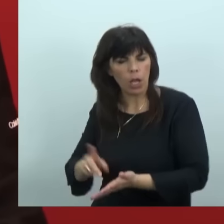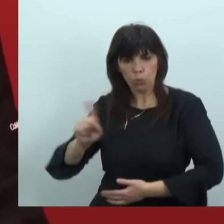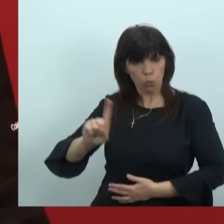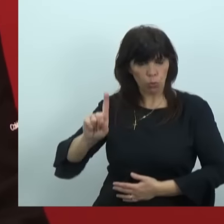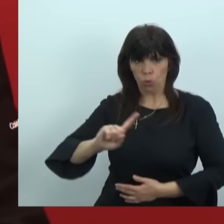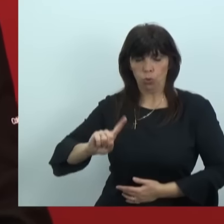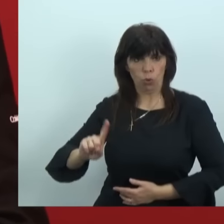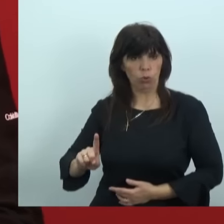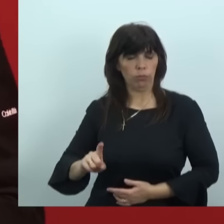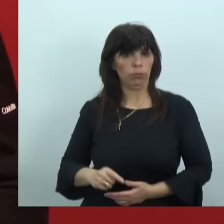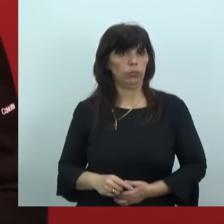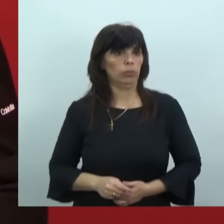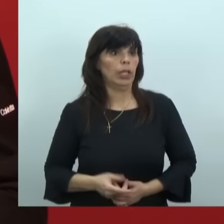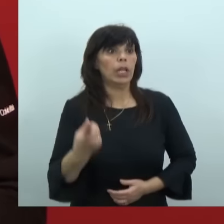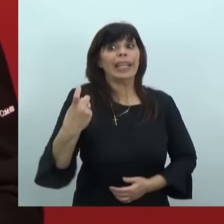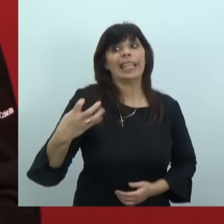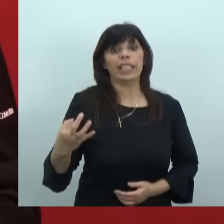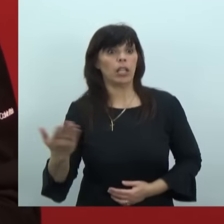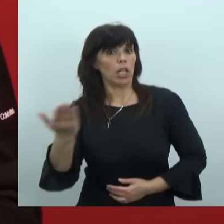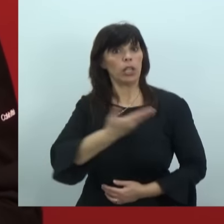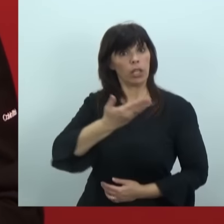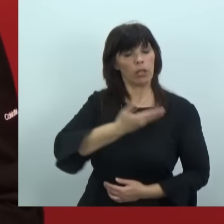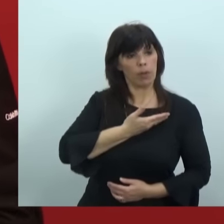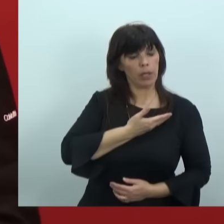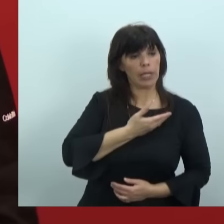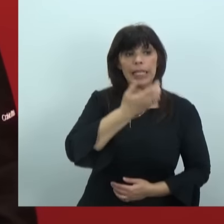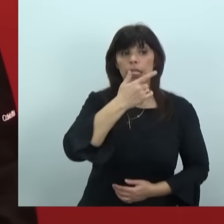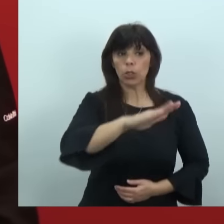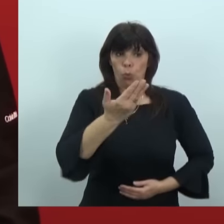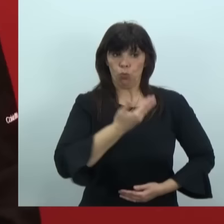Disciplina es cuando la persona ha comprendido el llamado de Dios.